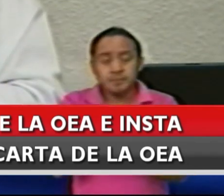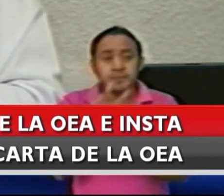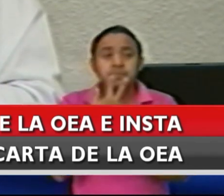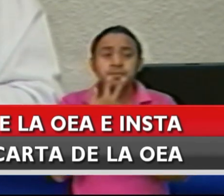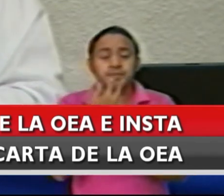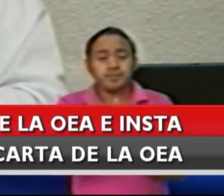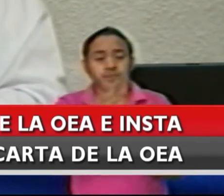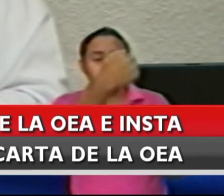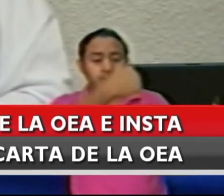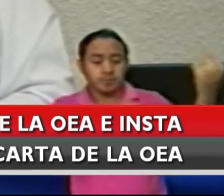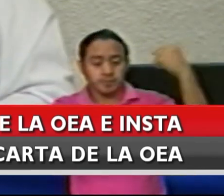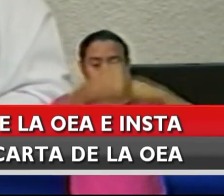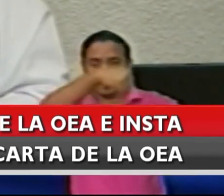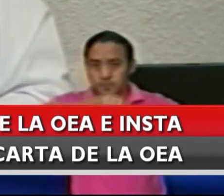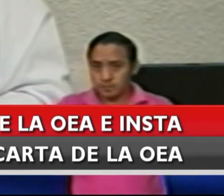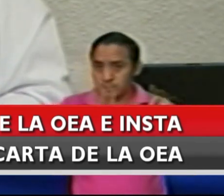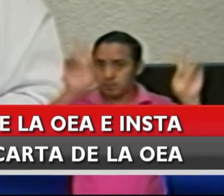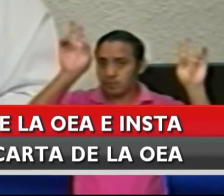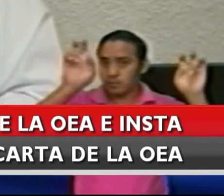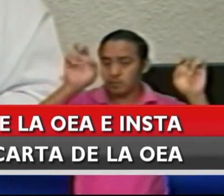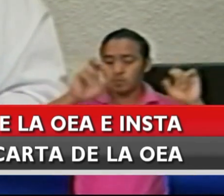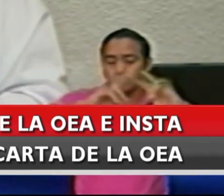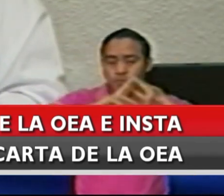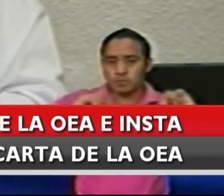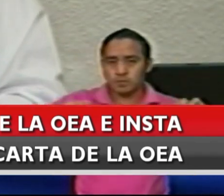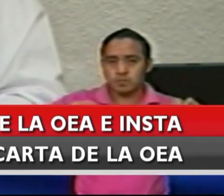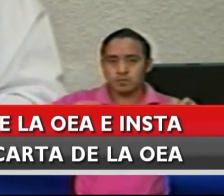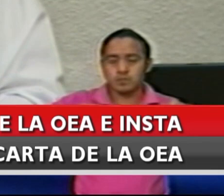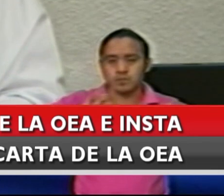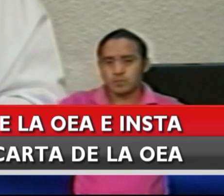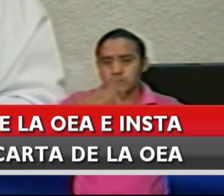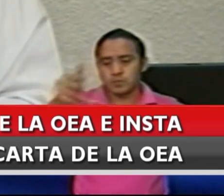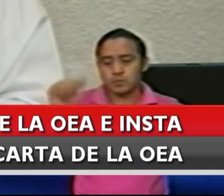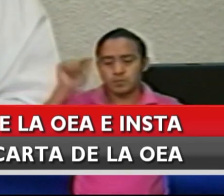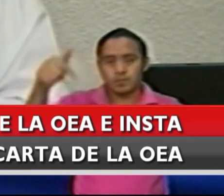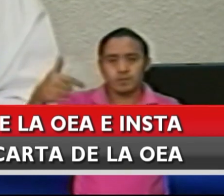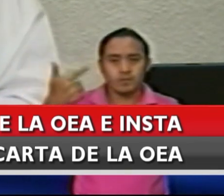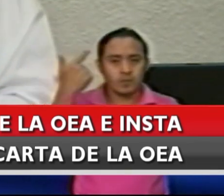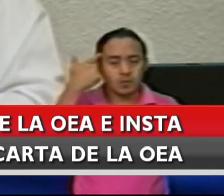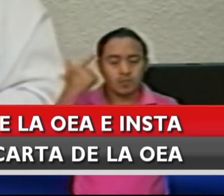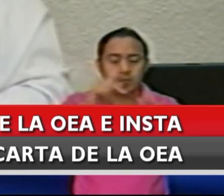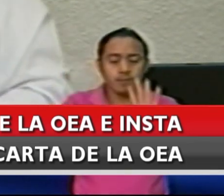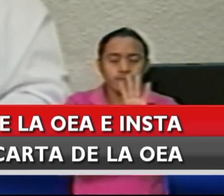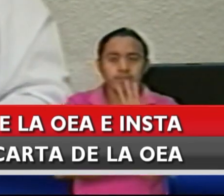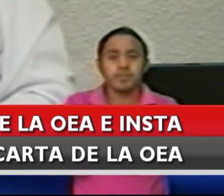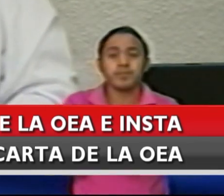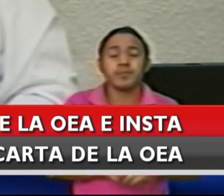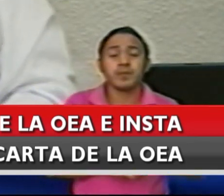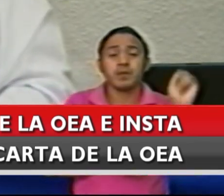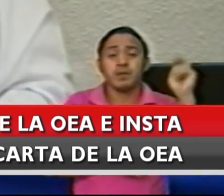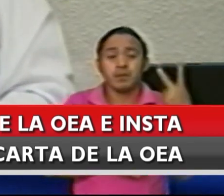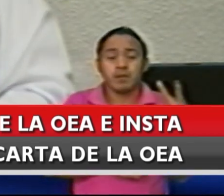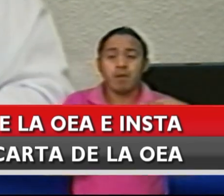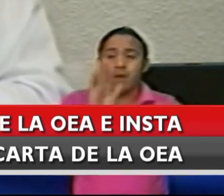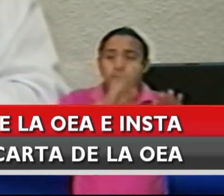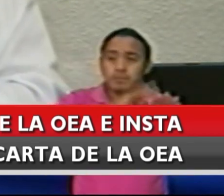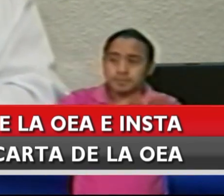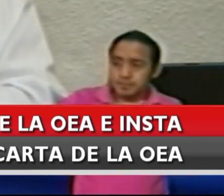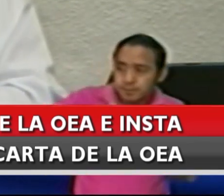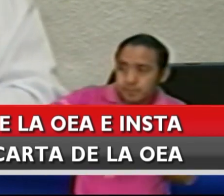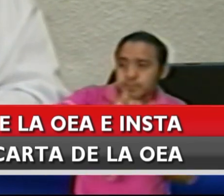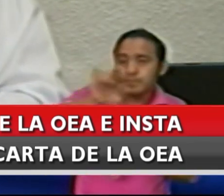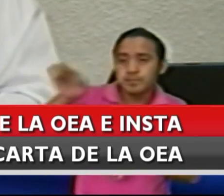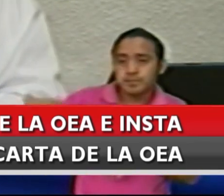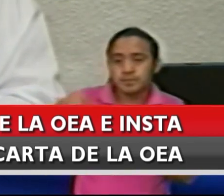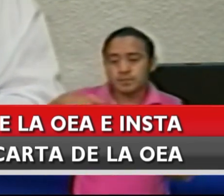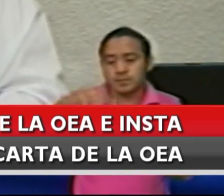no intervención en los asuntos internos de otros estados. Segundo, solicitar a los demás poderes del